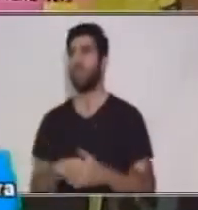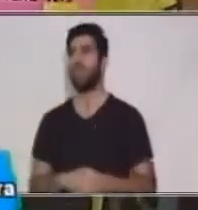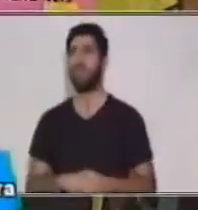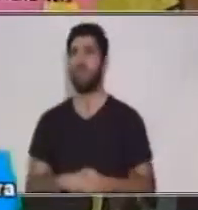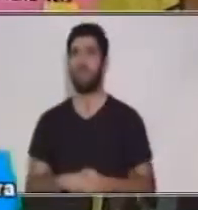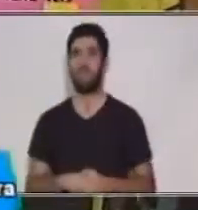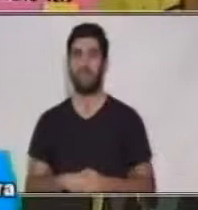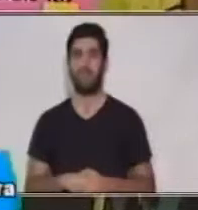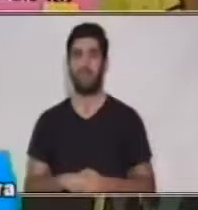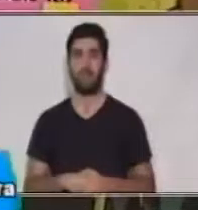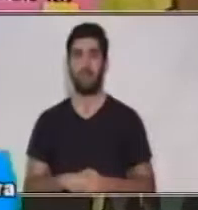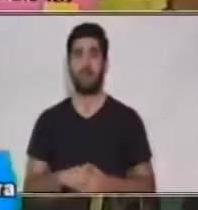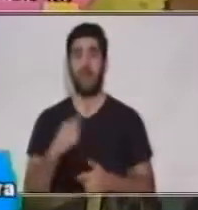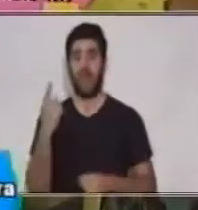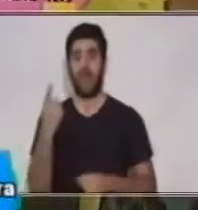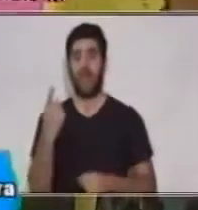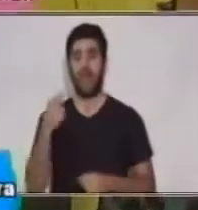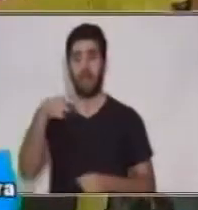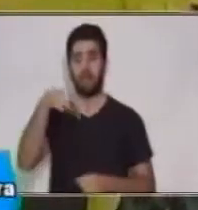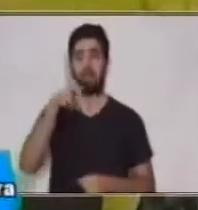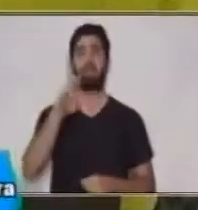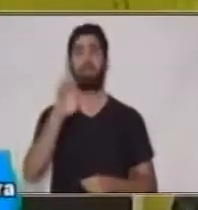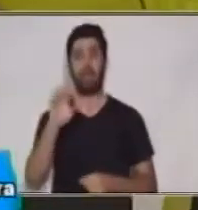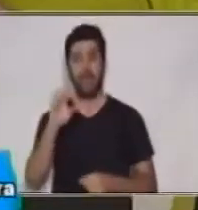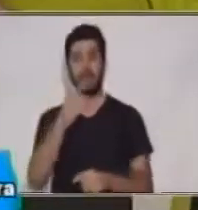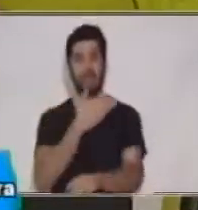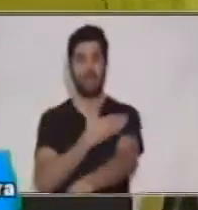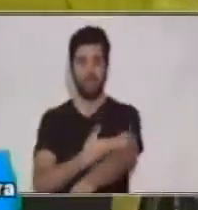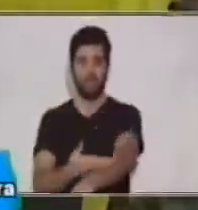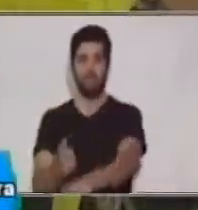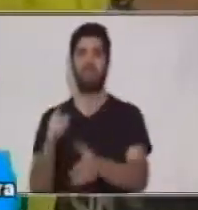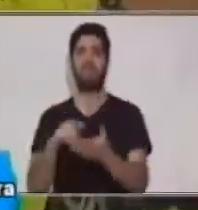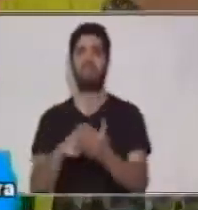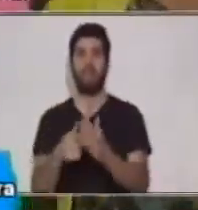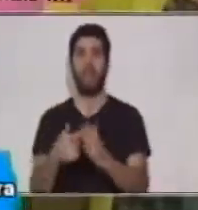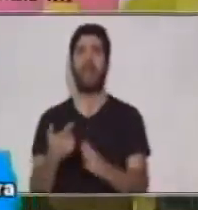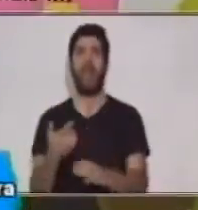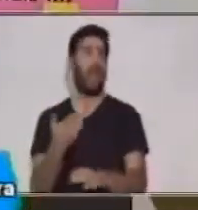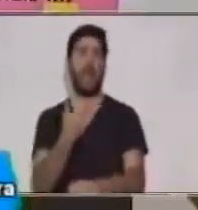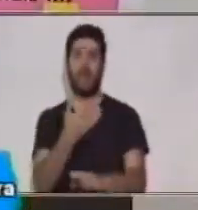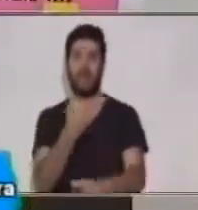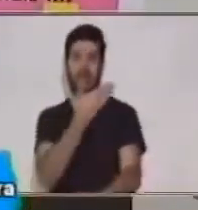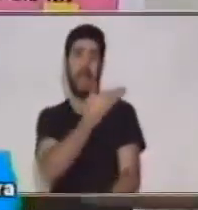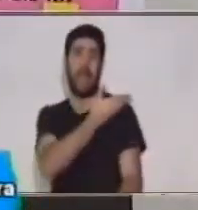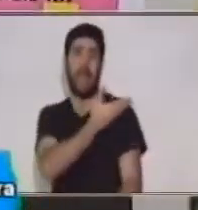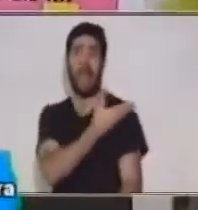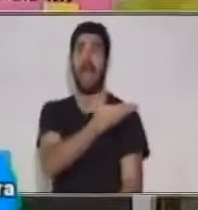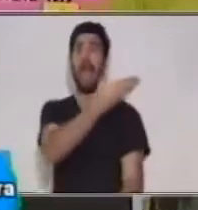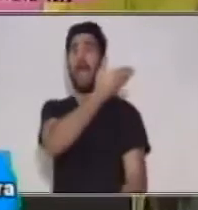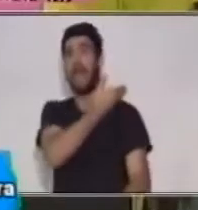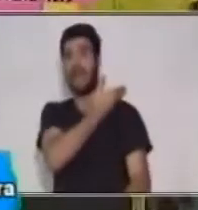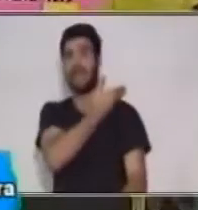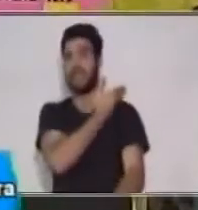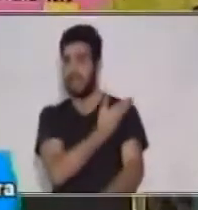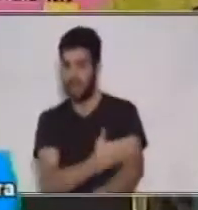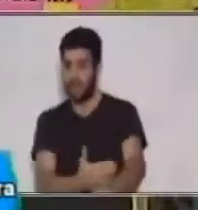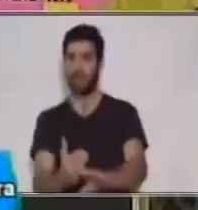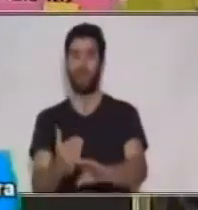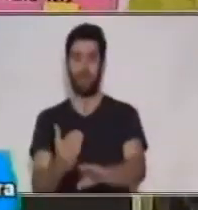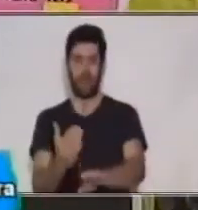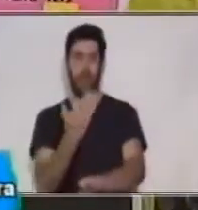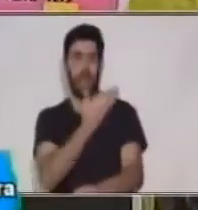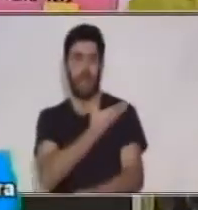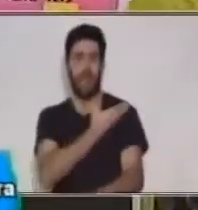prehistoria. ¿Cuál es la palabra raíz o la palabra base? o morfema base va a